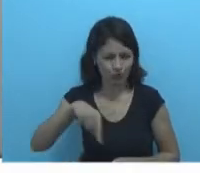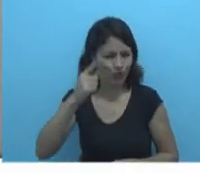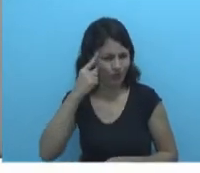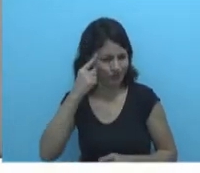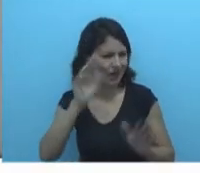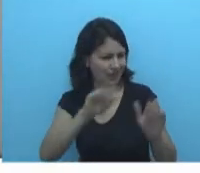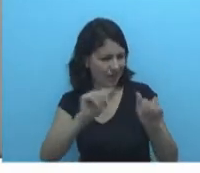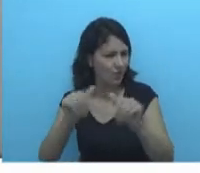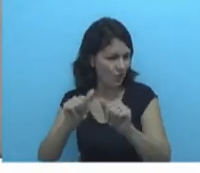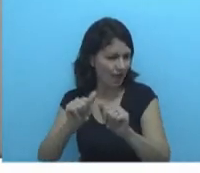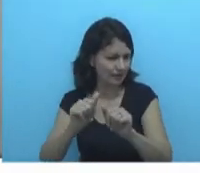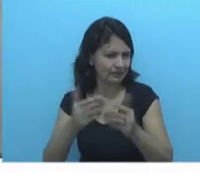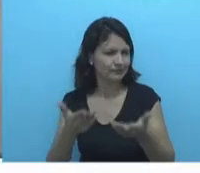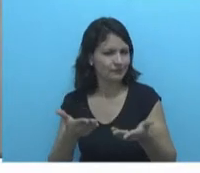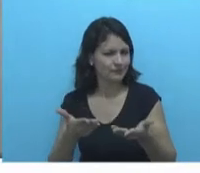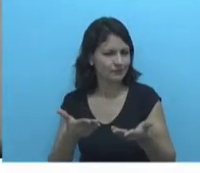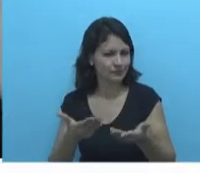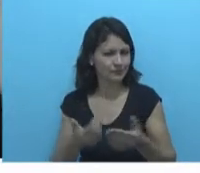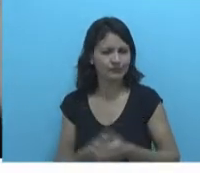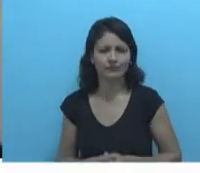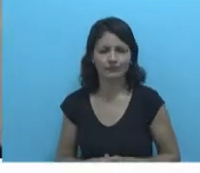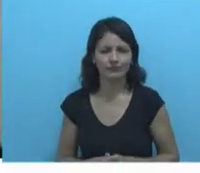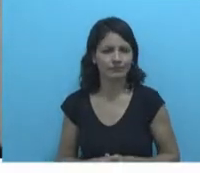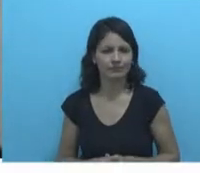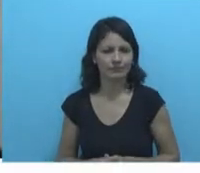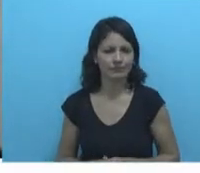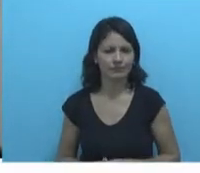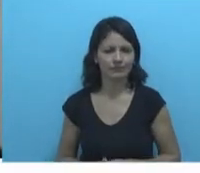a coincidir que no.